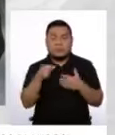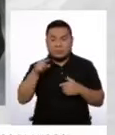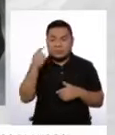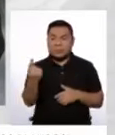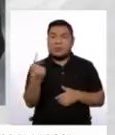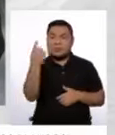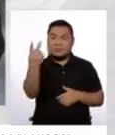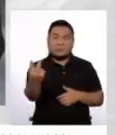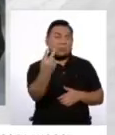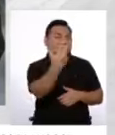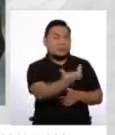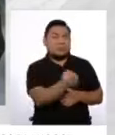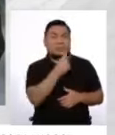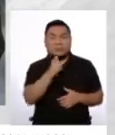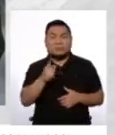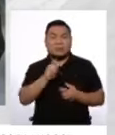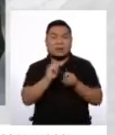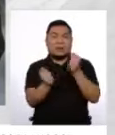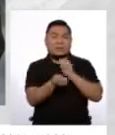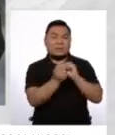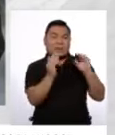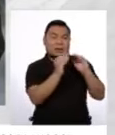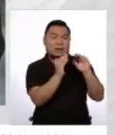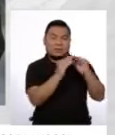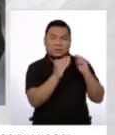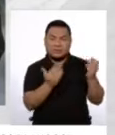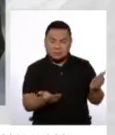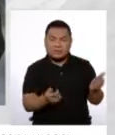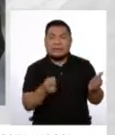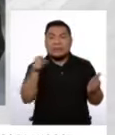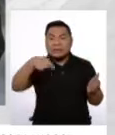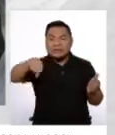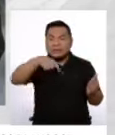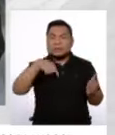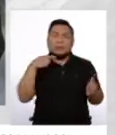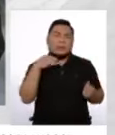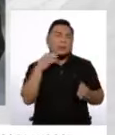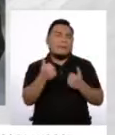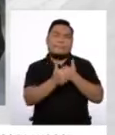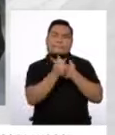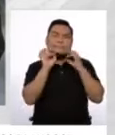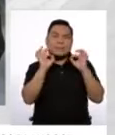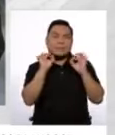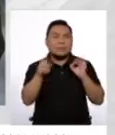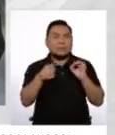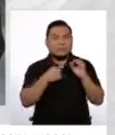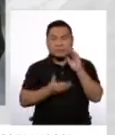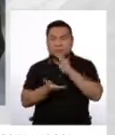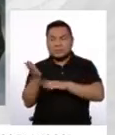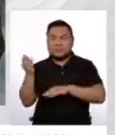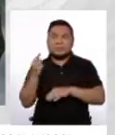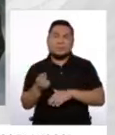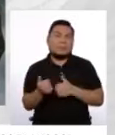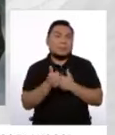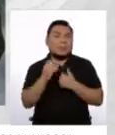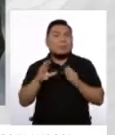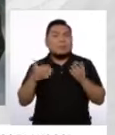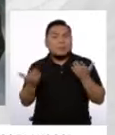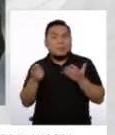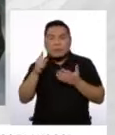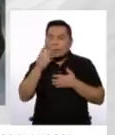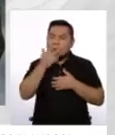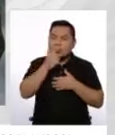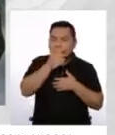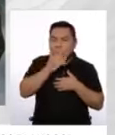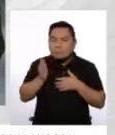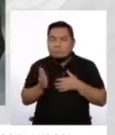siempre inician con el aporte de personas que colaboran con la justicia. Al salir estas personas, si bien van a estar